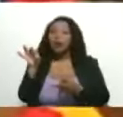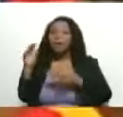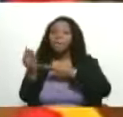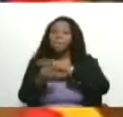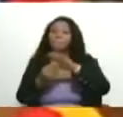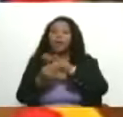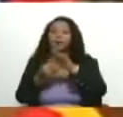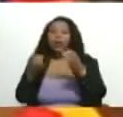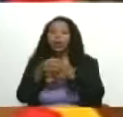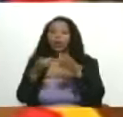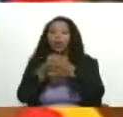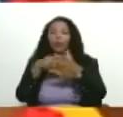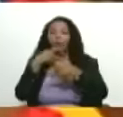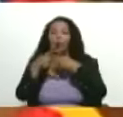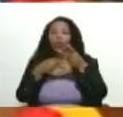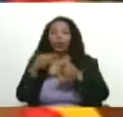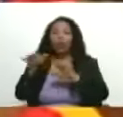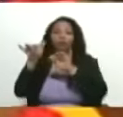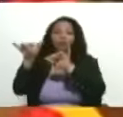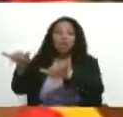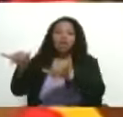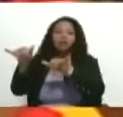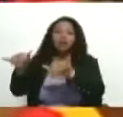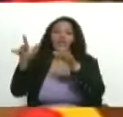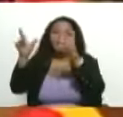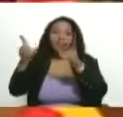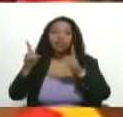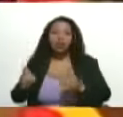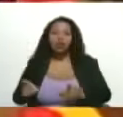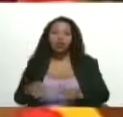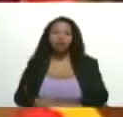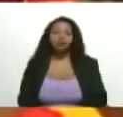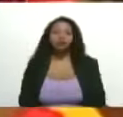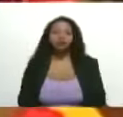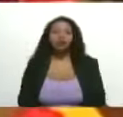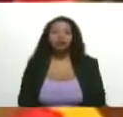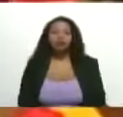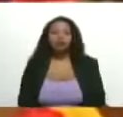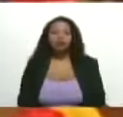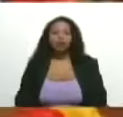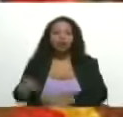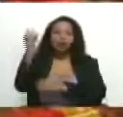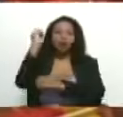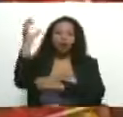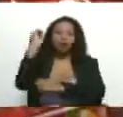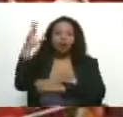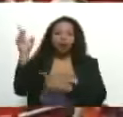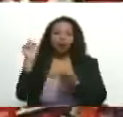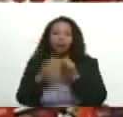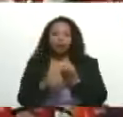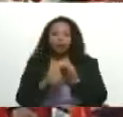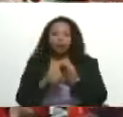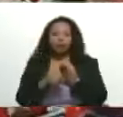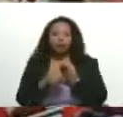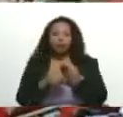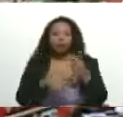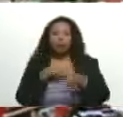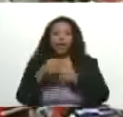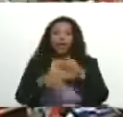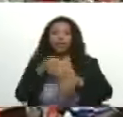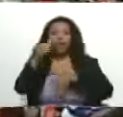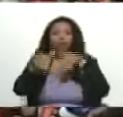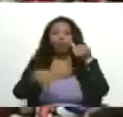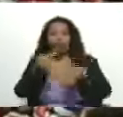del partido. Por la base del partido. En asamblea, se sometió a